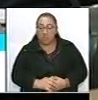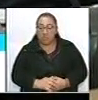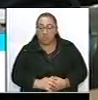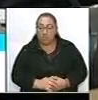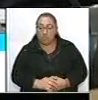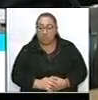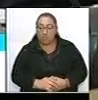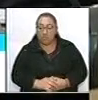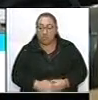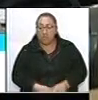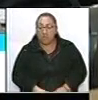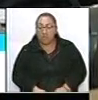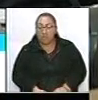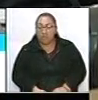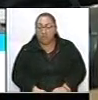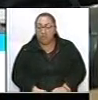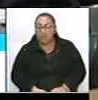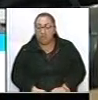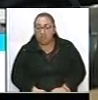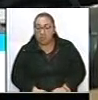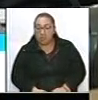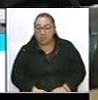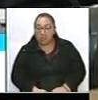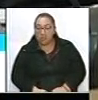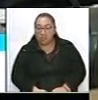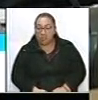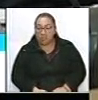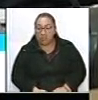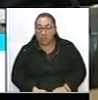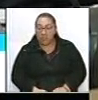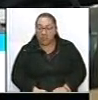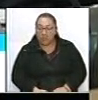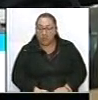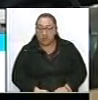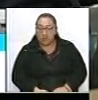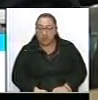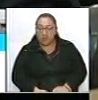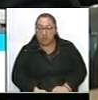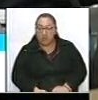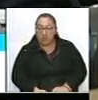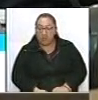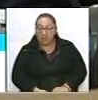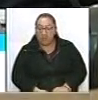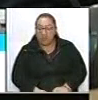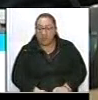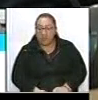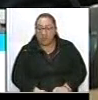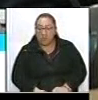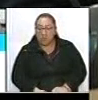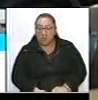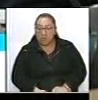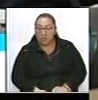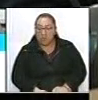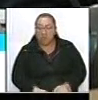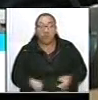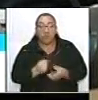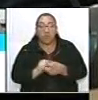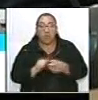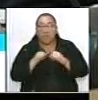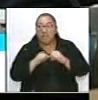No está en planilla. Exactamente. Que sea perpetuo, o sea, que el contrato sea que sea indefinido.